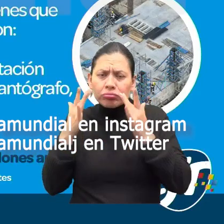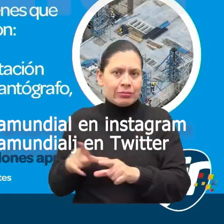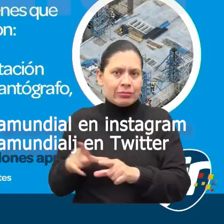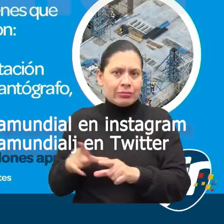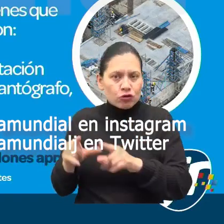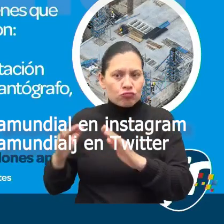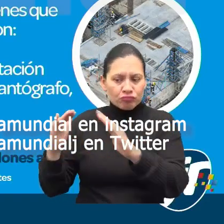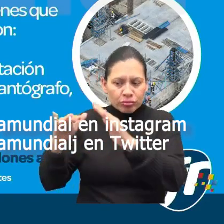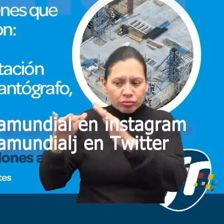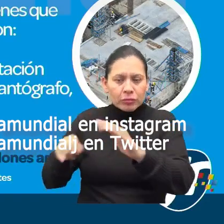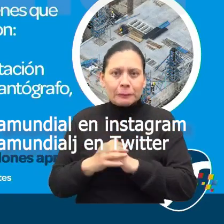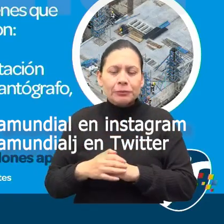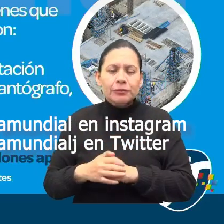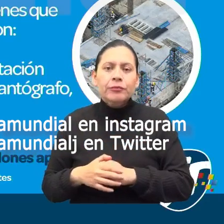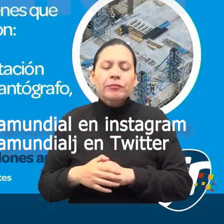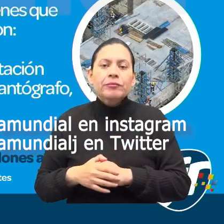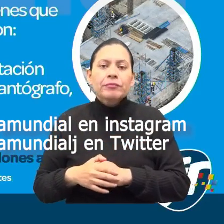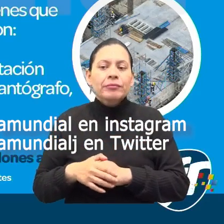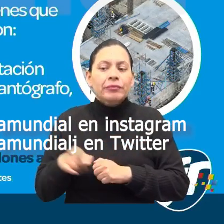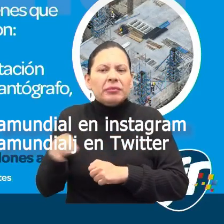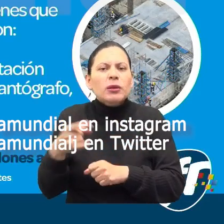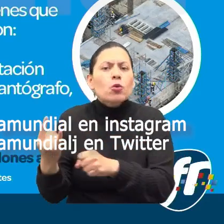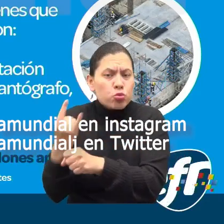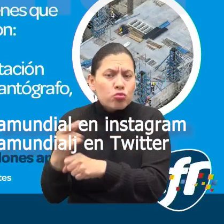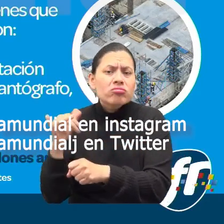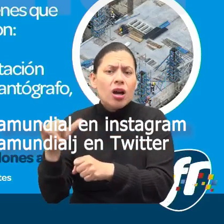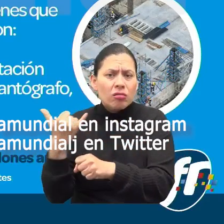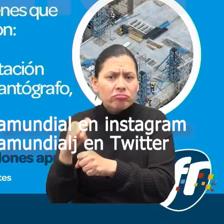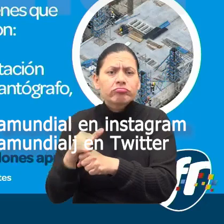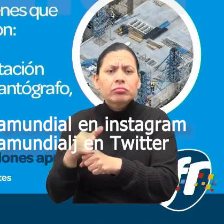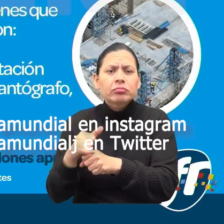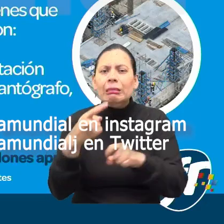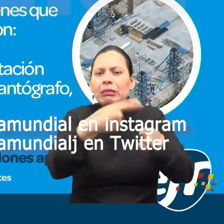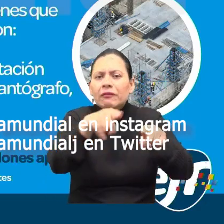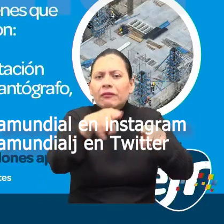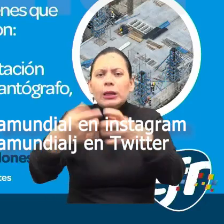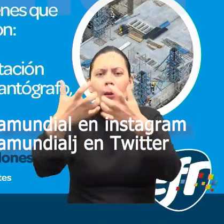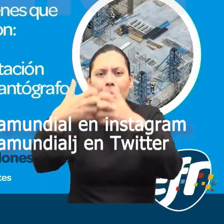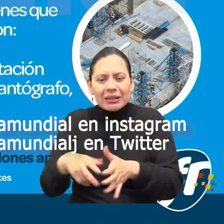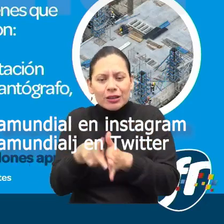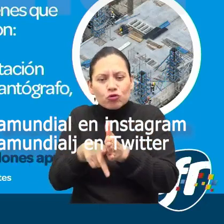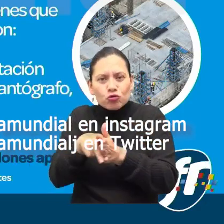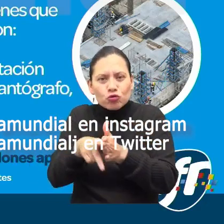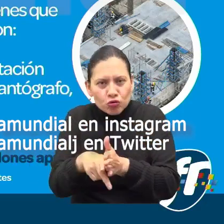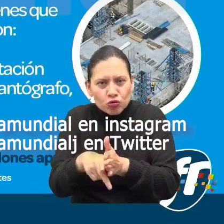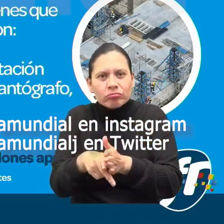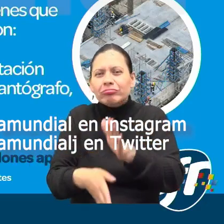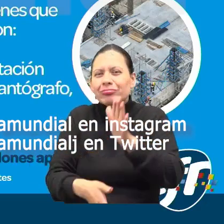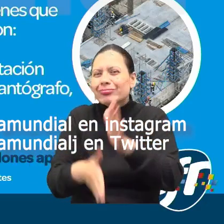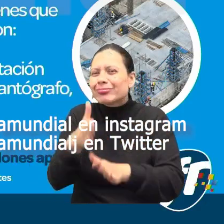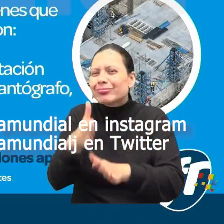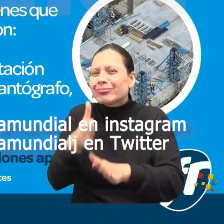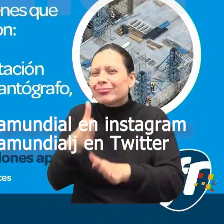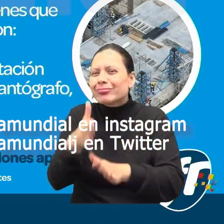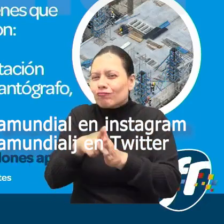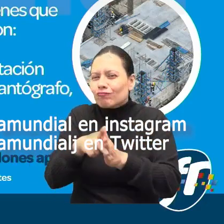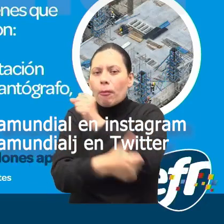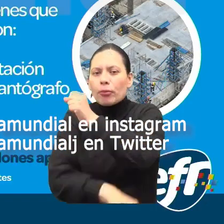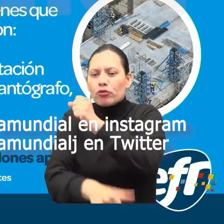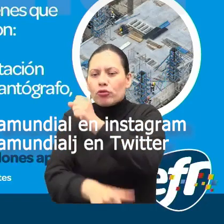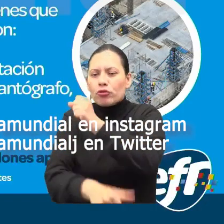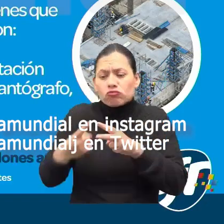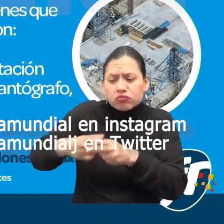está terminado y está siendo ya utilizado por los operadores de Turistren y el tren de carga hacia Boyacá para sus mantenimientos